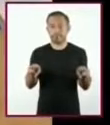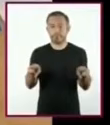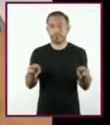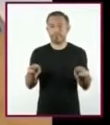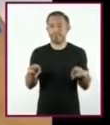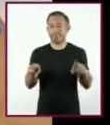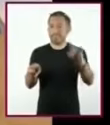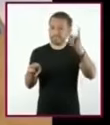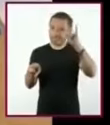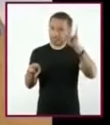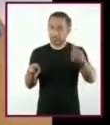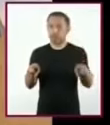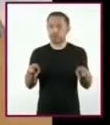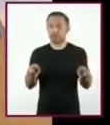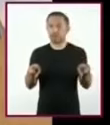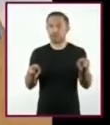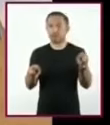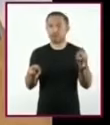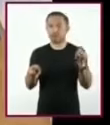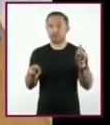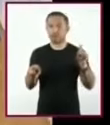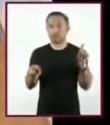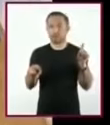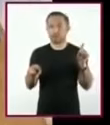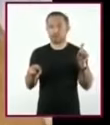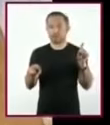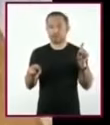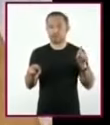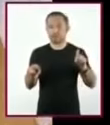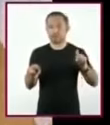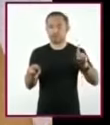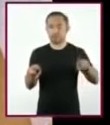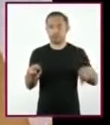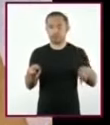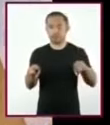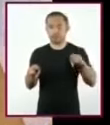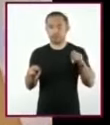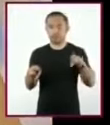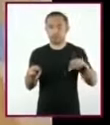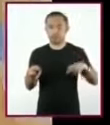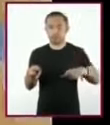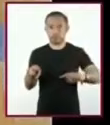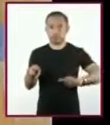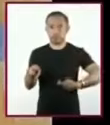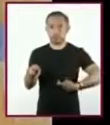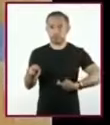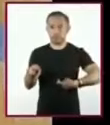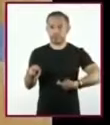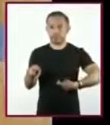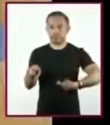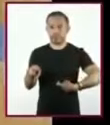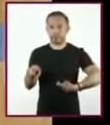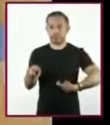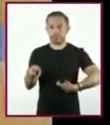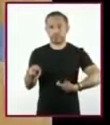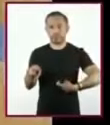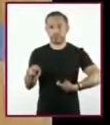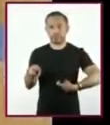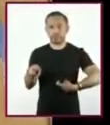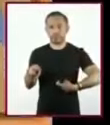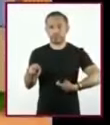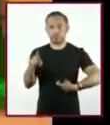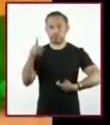pierna izquierda de tal manera que el talón vaya a la zona perineal. Desde ahí, lleva